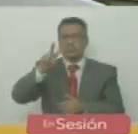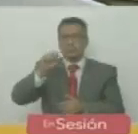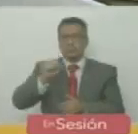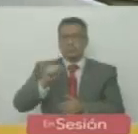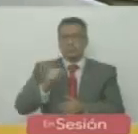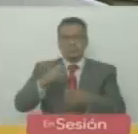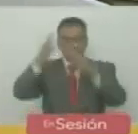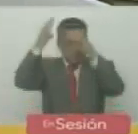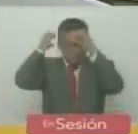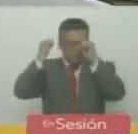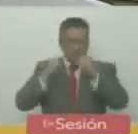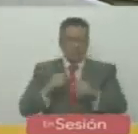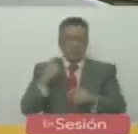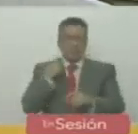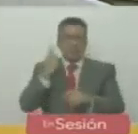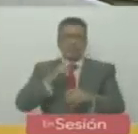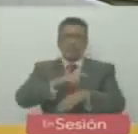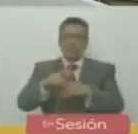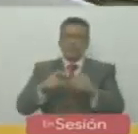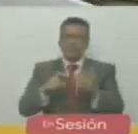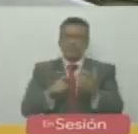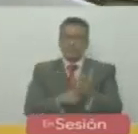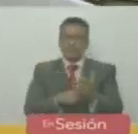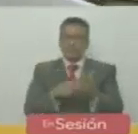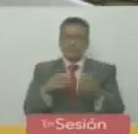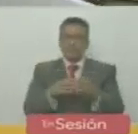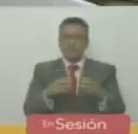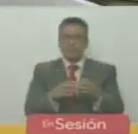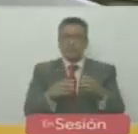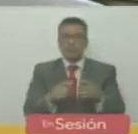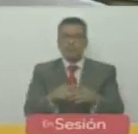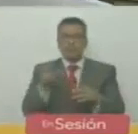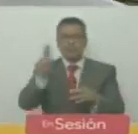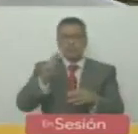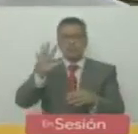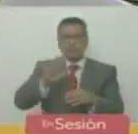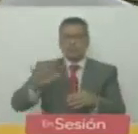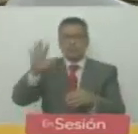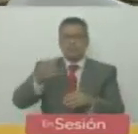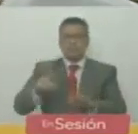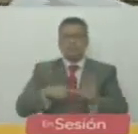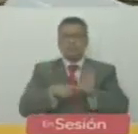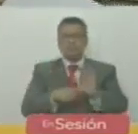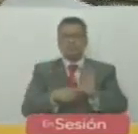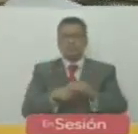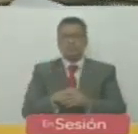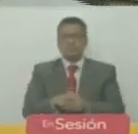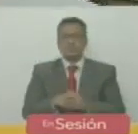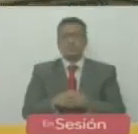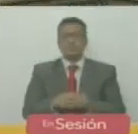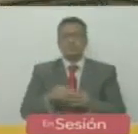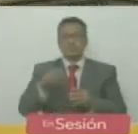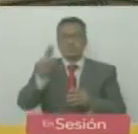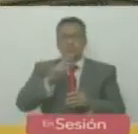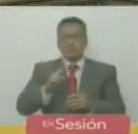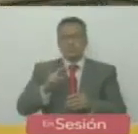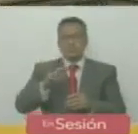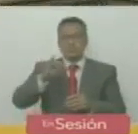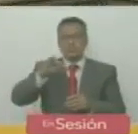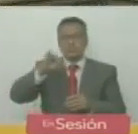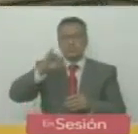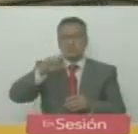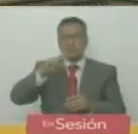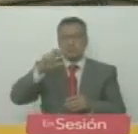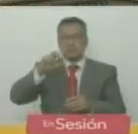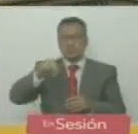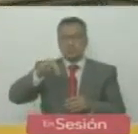como embajador extraordinario y plenipotenciario de la República Bolivariana de Venezuela ante la República Islámica